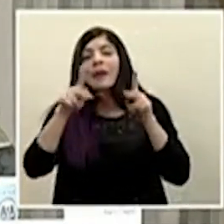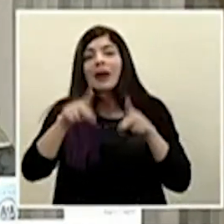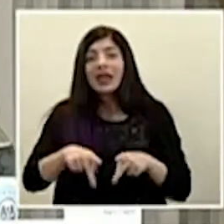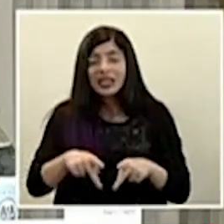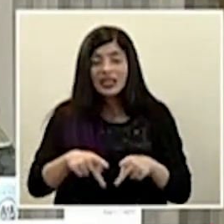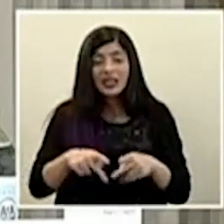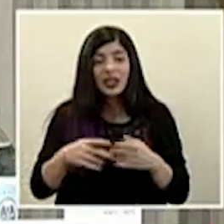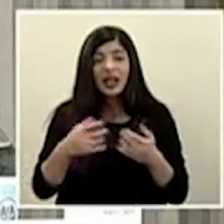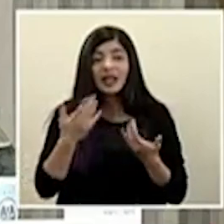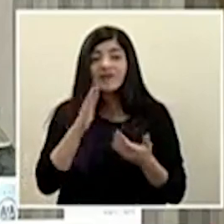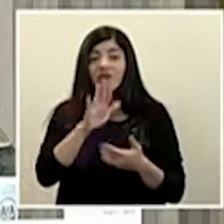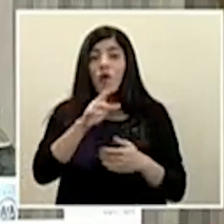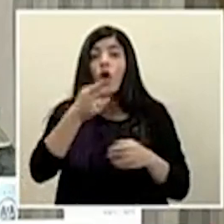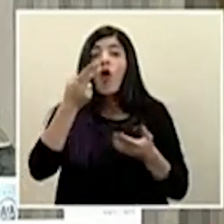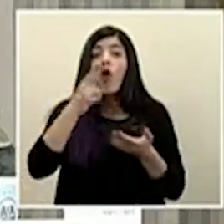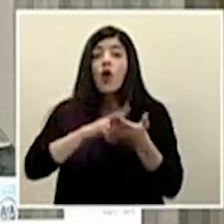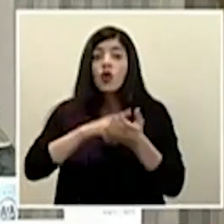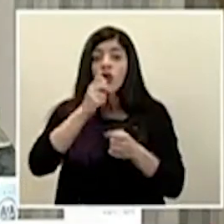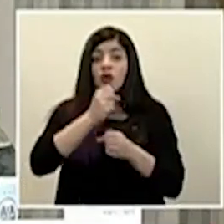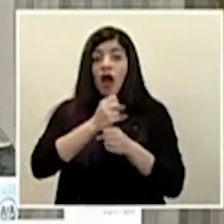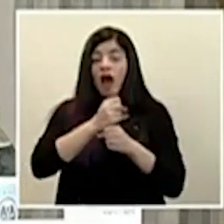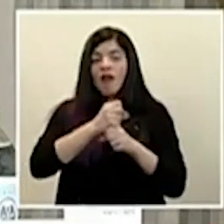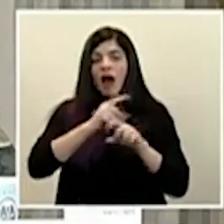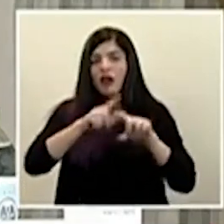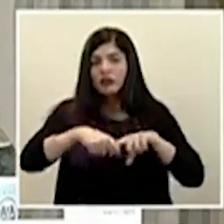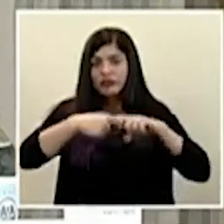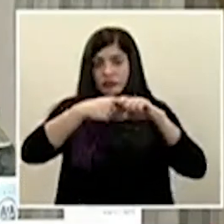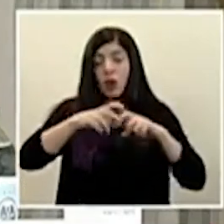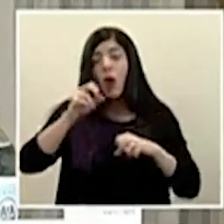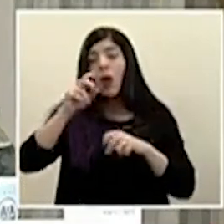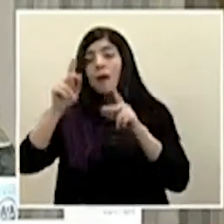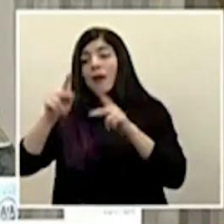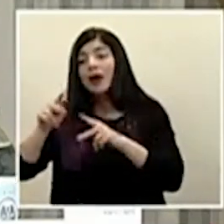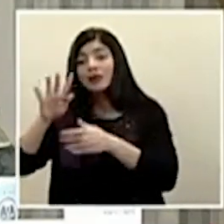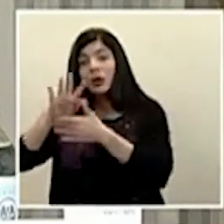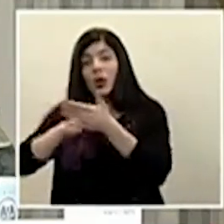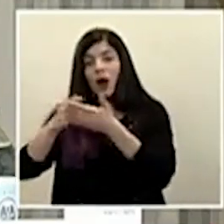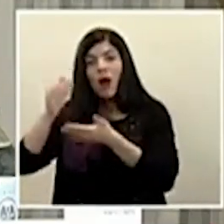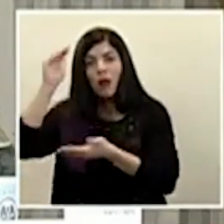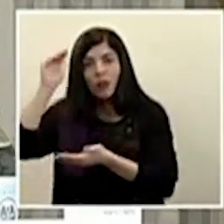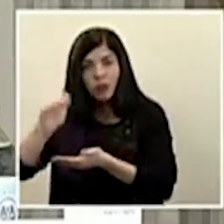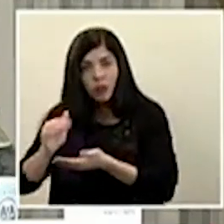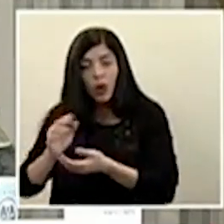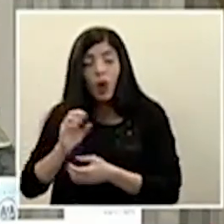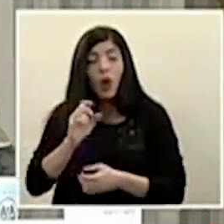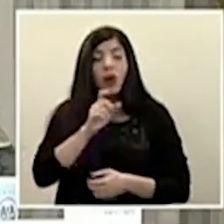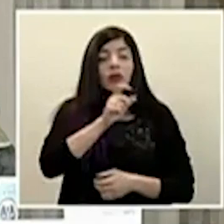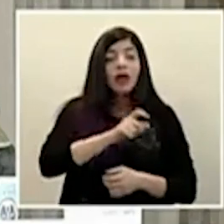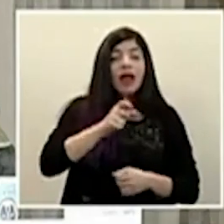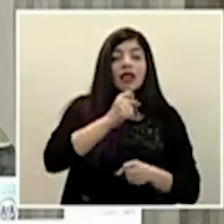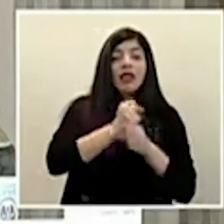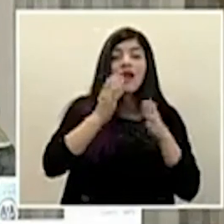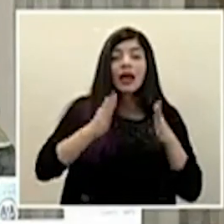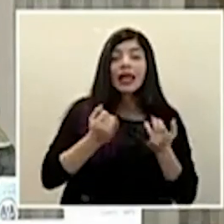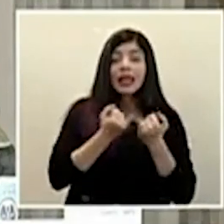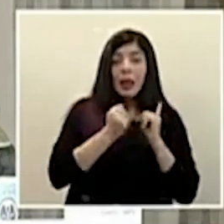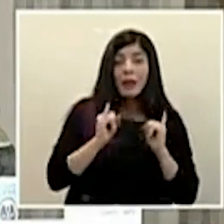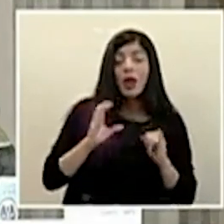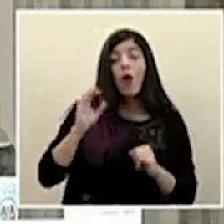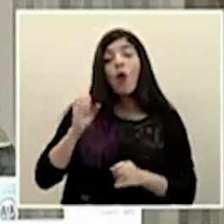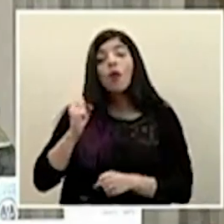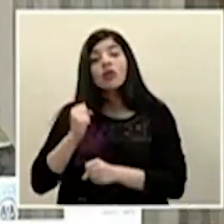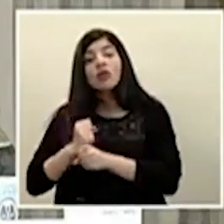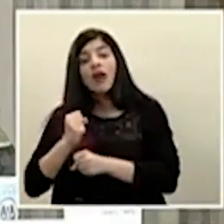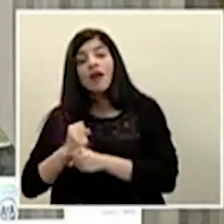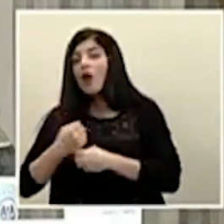les ha suspendido su contrato laboral, personas a las que se les ha reducido la jornada, y trabajadores independientes y